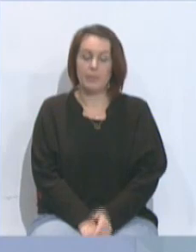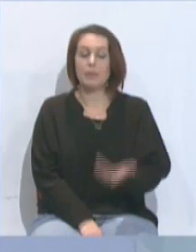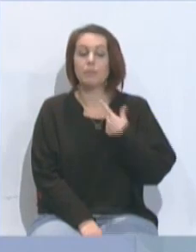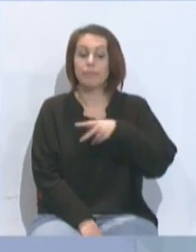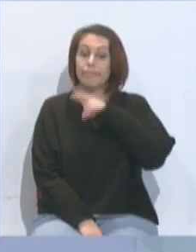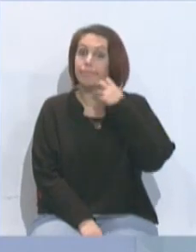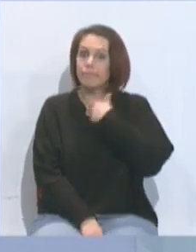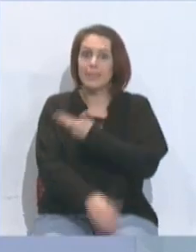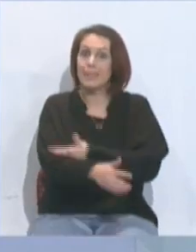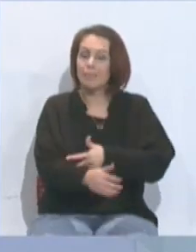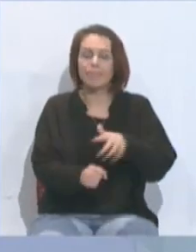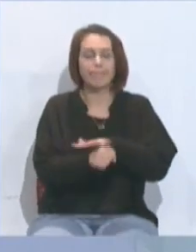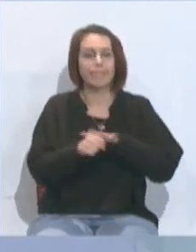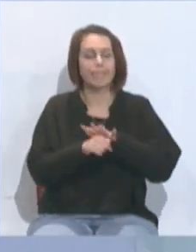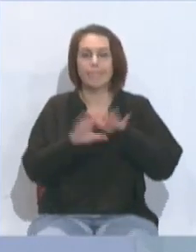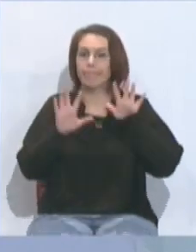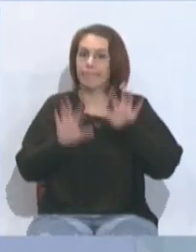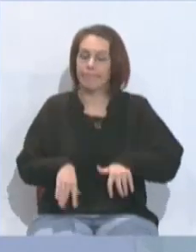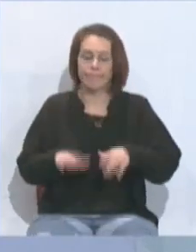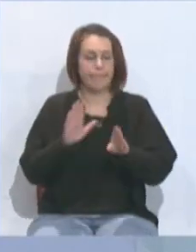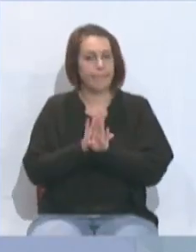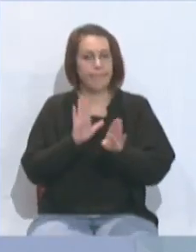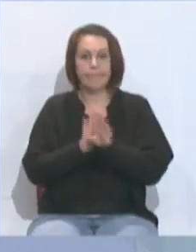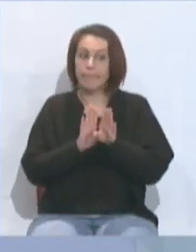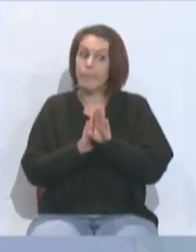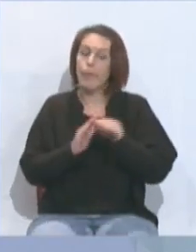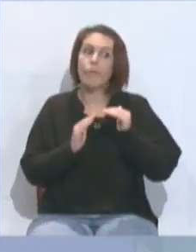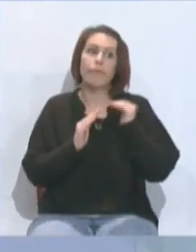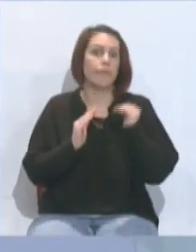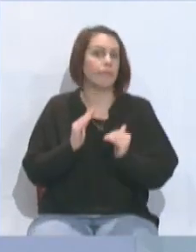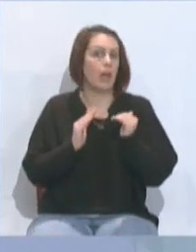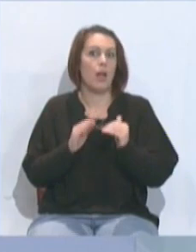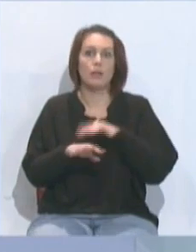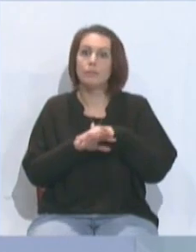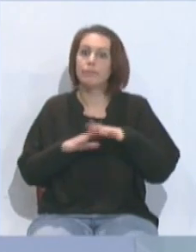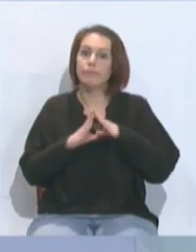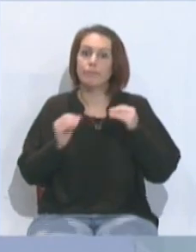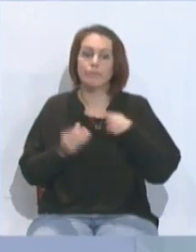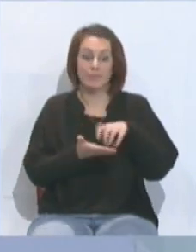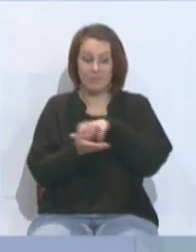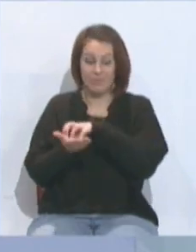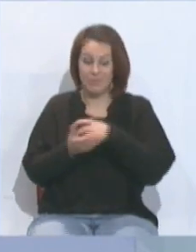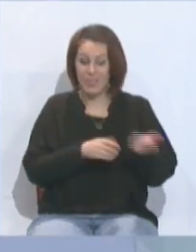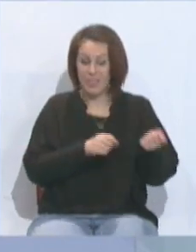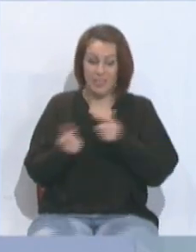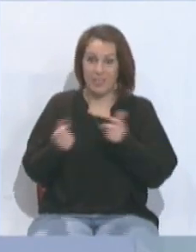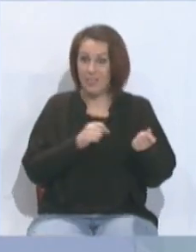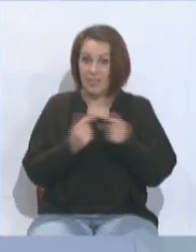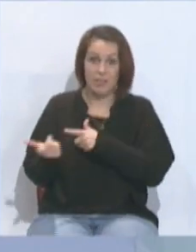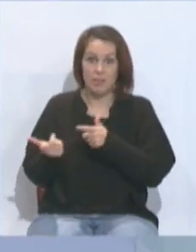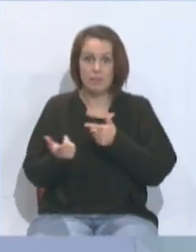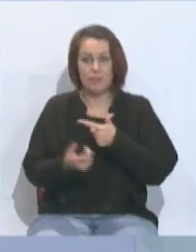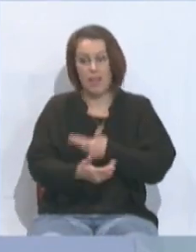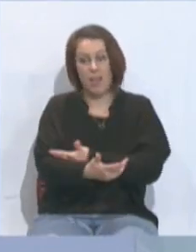Y las reservas de sangre de la provincia de Cádiz aún se encuentran muy bajas. Desde la Red Andaluza de Centros de Transfusión vuelven a hacer